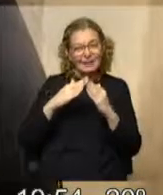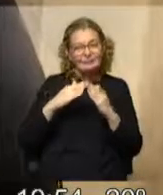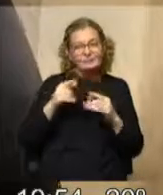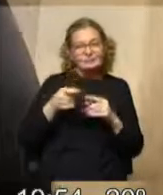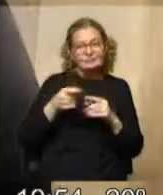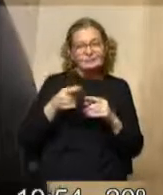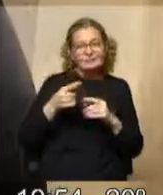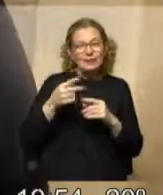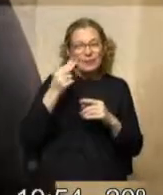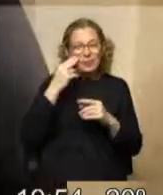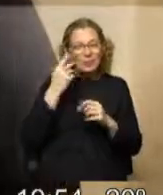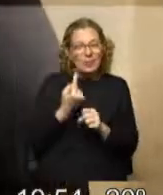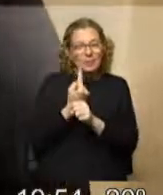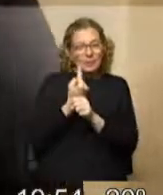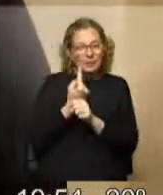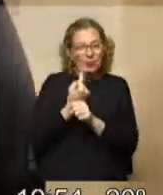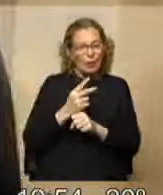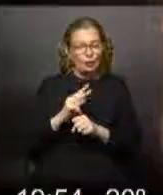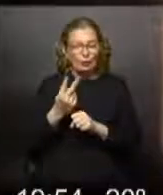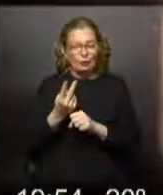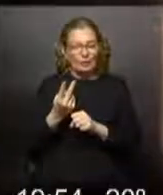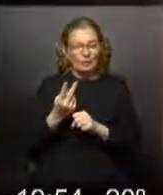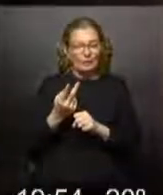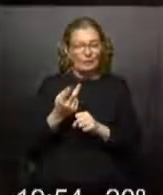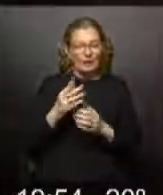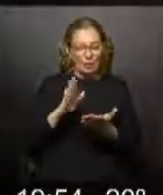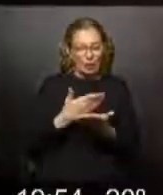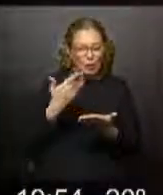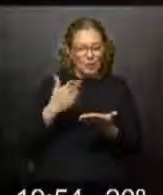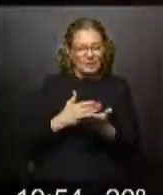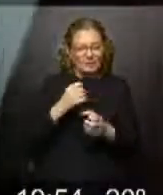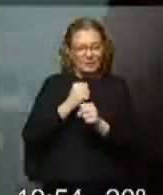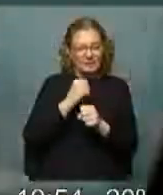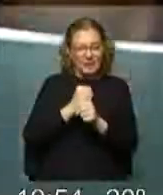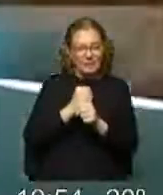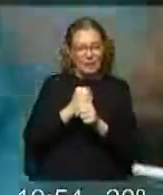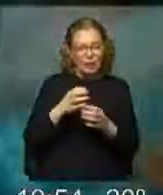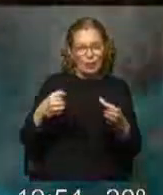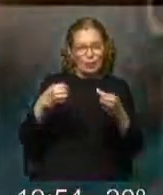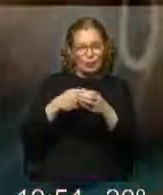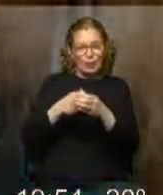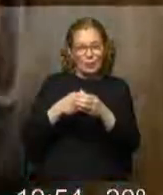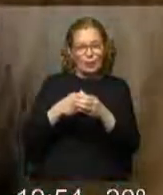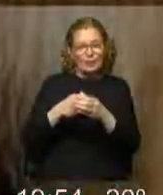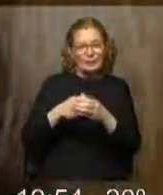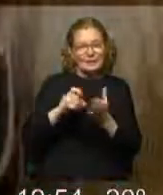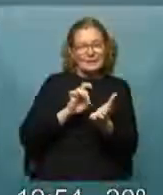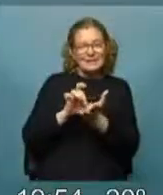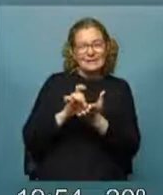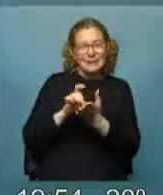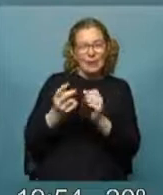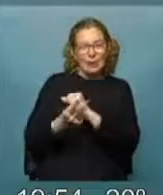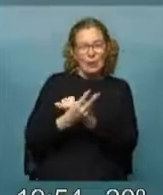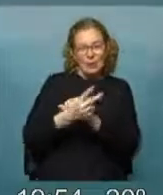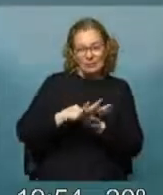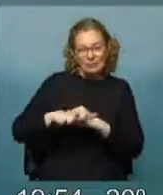género eran víctimas primarias o víctimas secundarias. El documento surge del trabajo entre la Unidad de Víctimas y Testigos, el Sistema Integral de Protección a